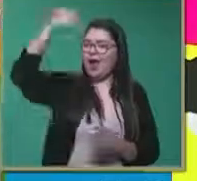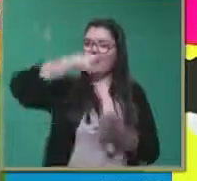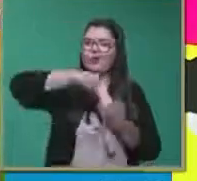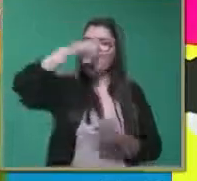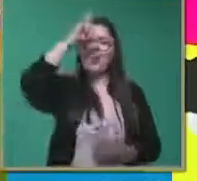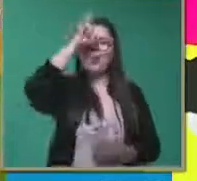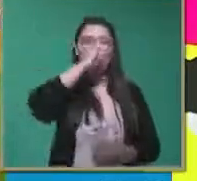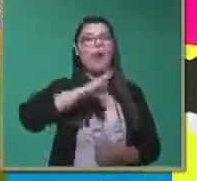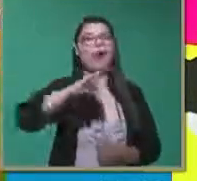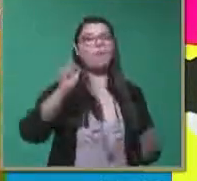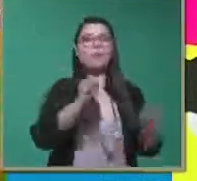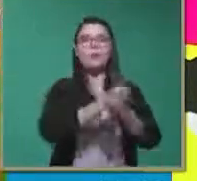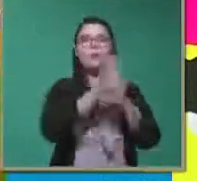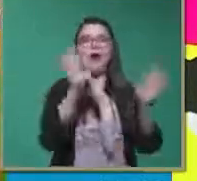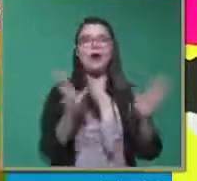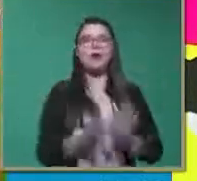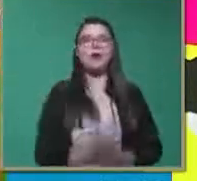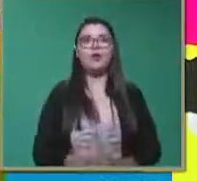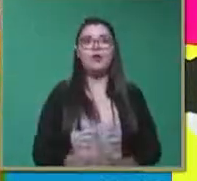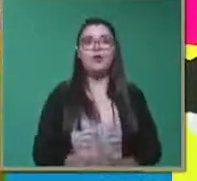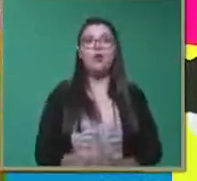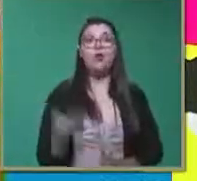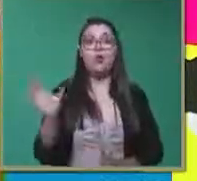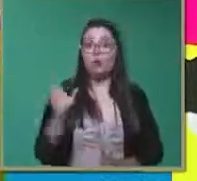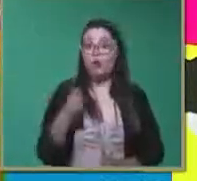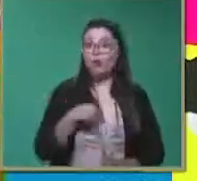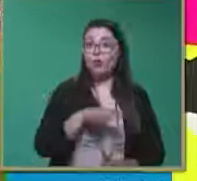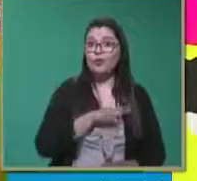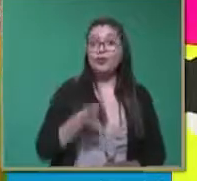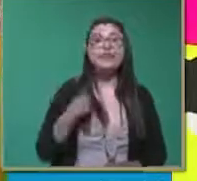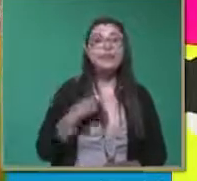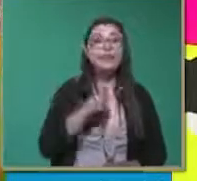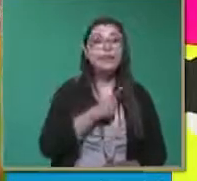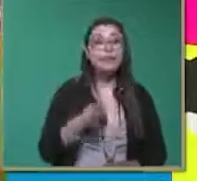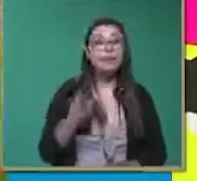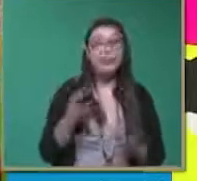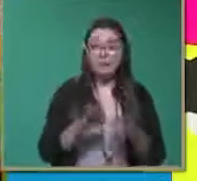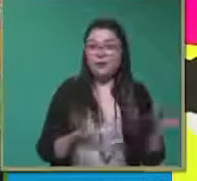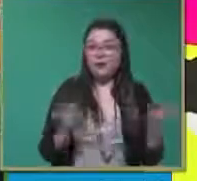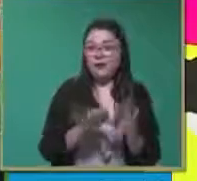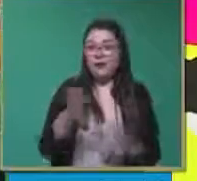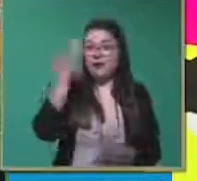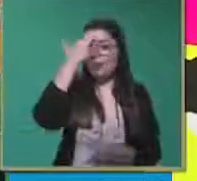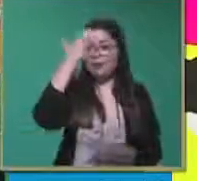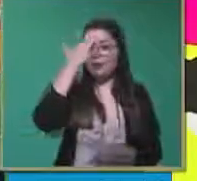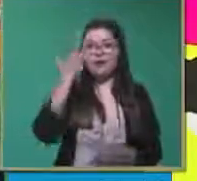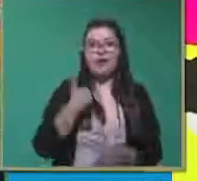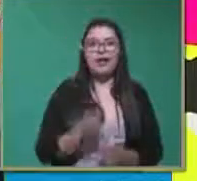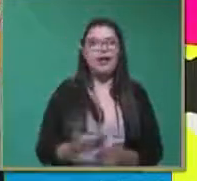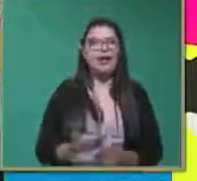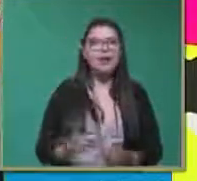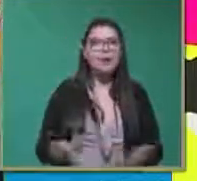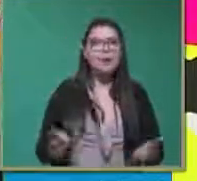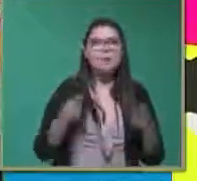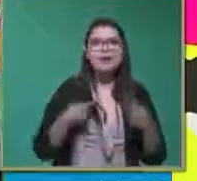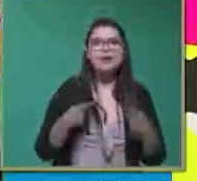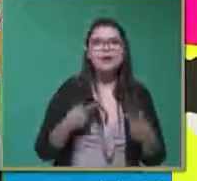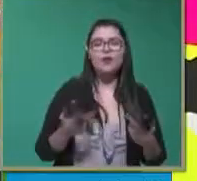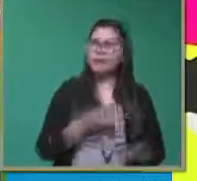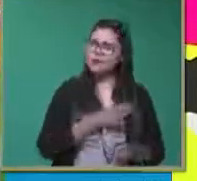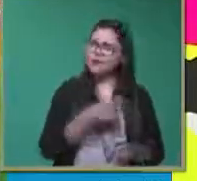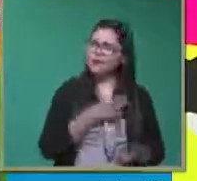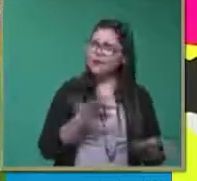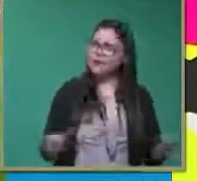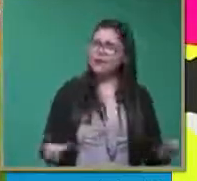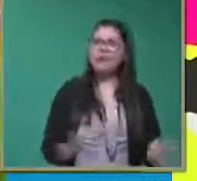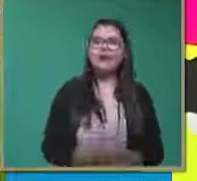porque, wow, es increíble que uno se inspire. Es importante conocer gente buena, gente buena, didáctica, educativa, así como ustedes. ¿Cuántas niñas